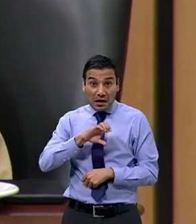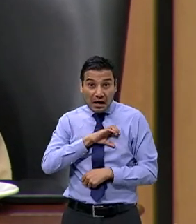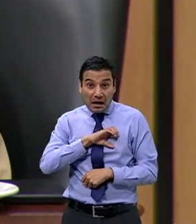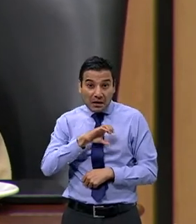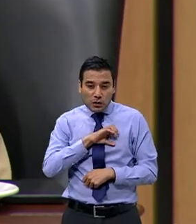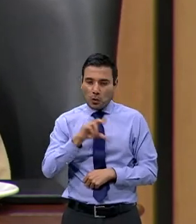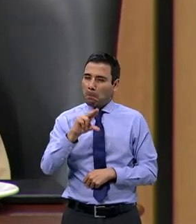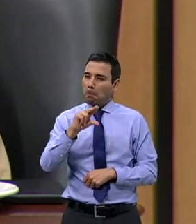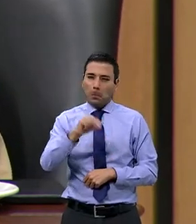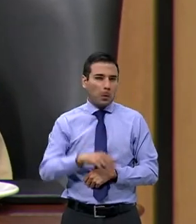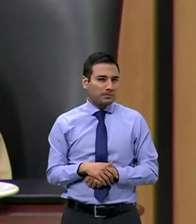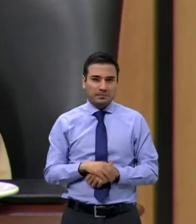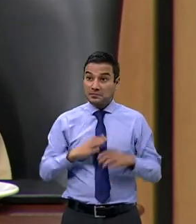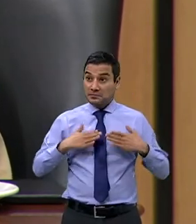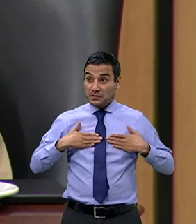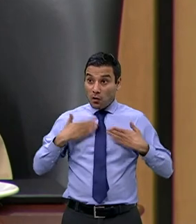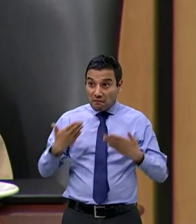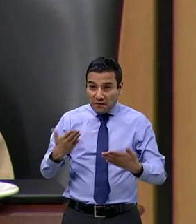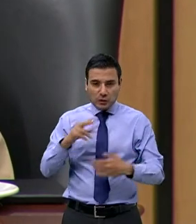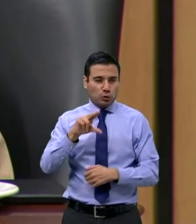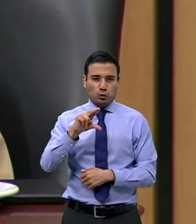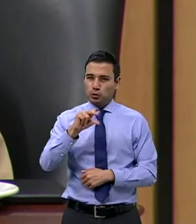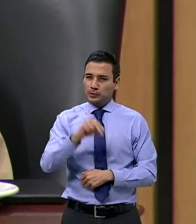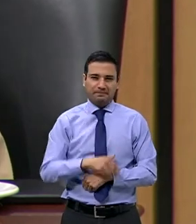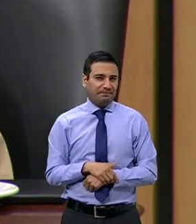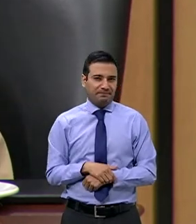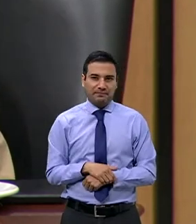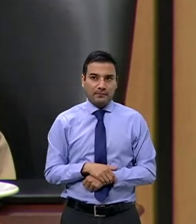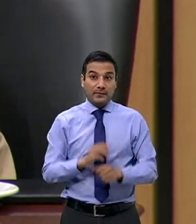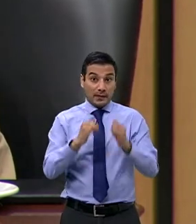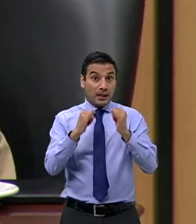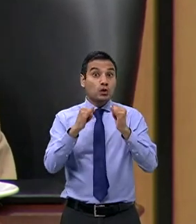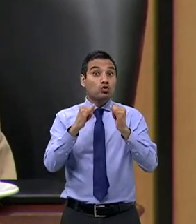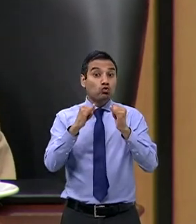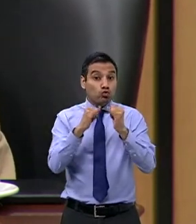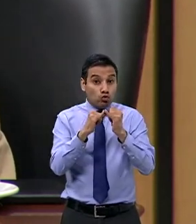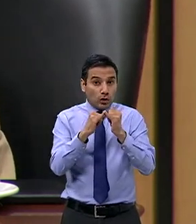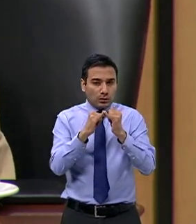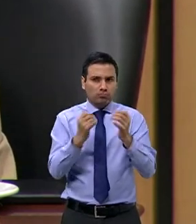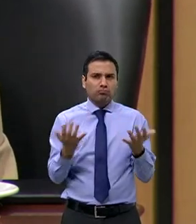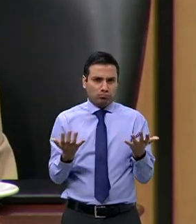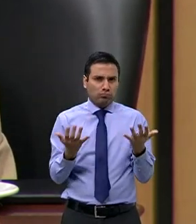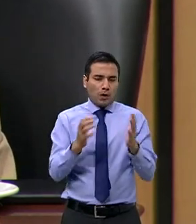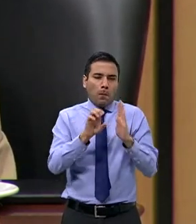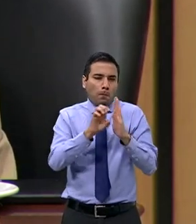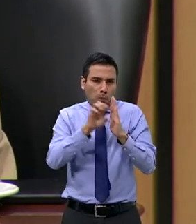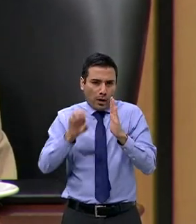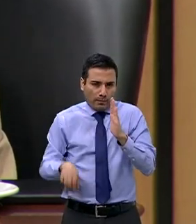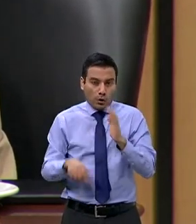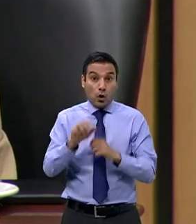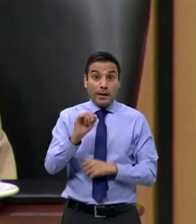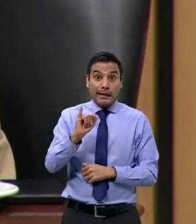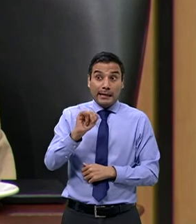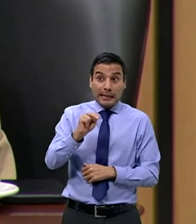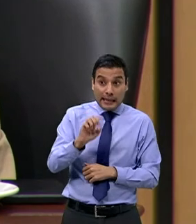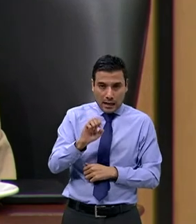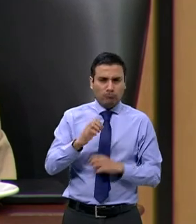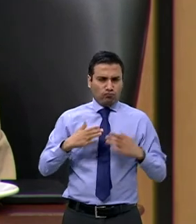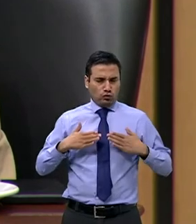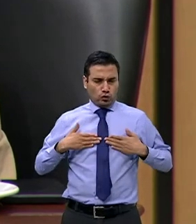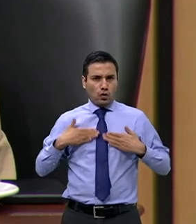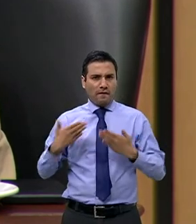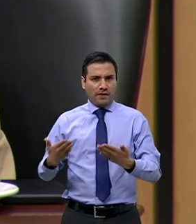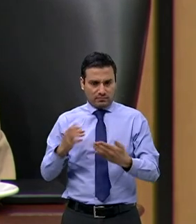gobierno más no así en sus instituciones como lo es el ine y que tanto han